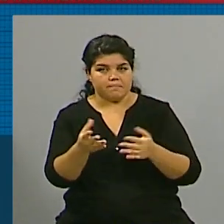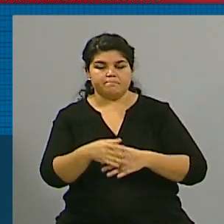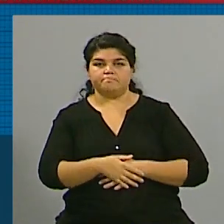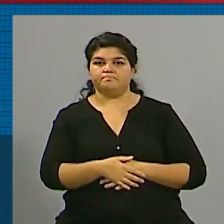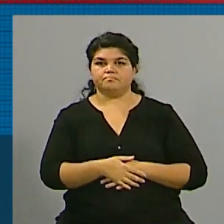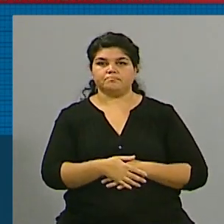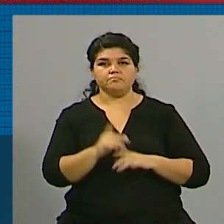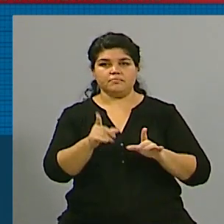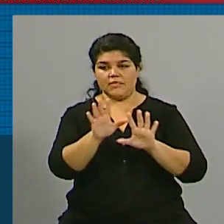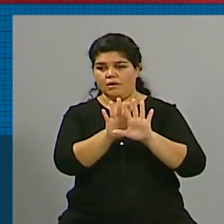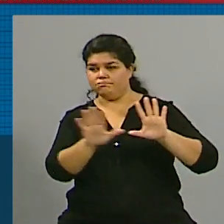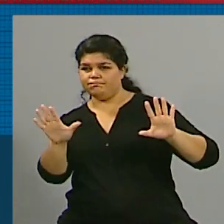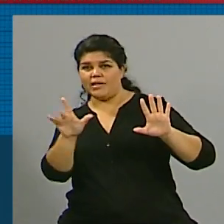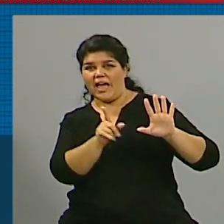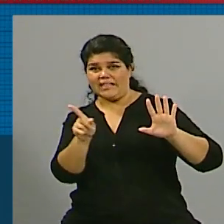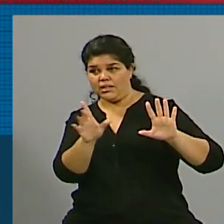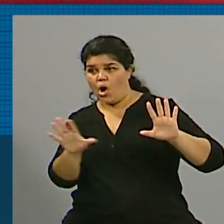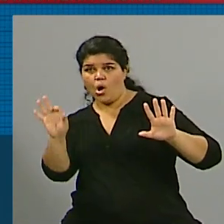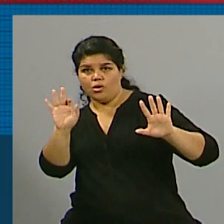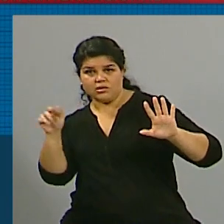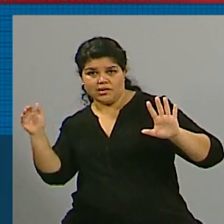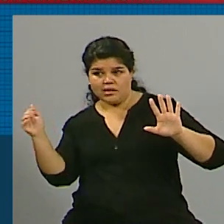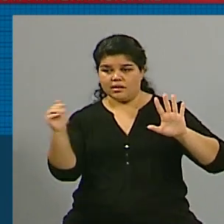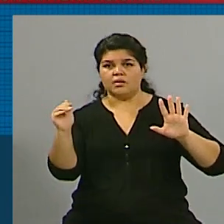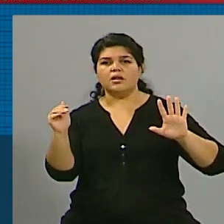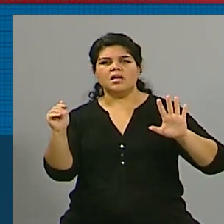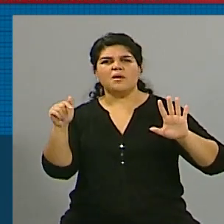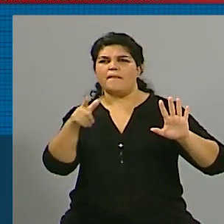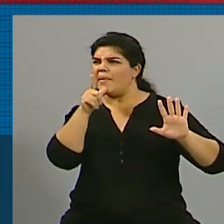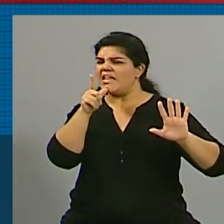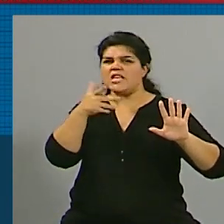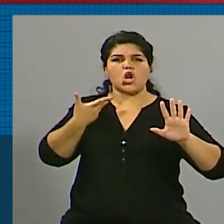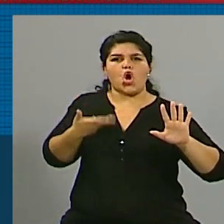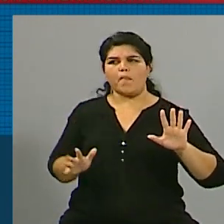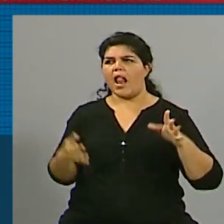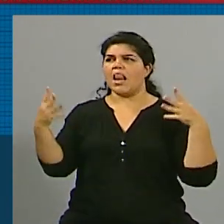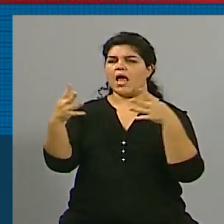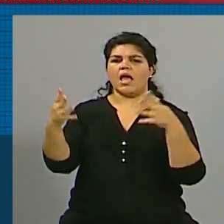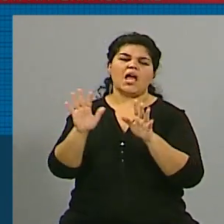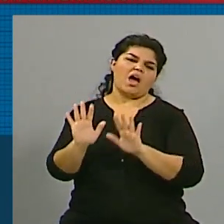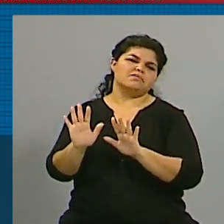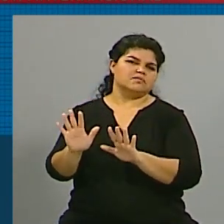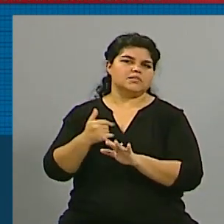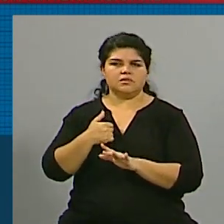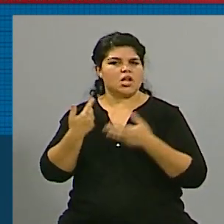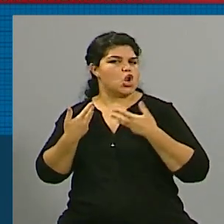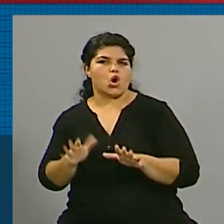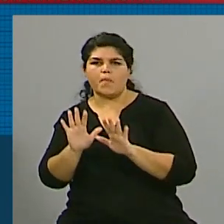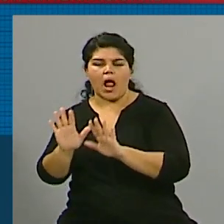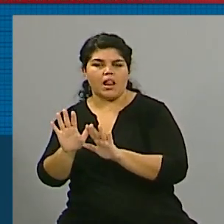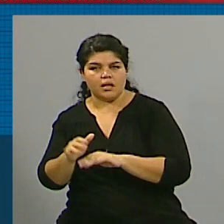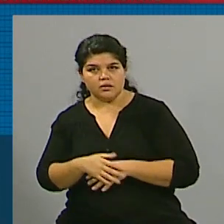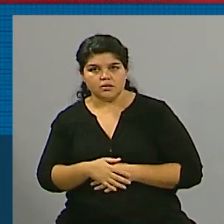de Occidente se lo naturaliza al conflicto, ¿no? Y es justamente lo que pasa es esto, empieza a ocupar segundas líneas,